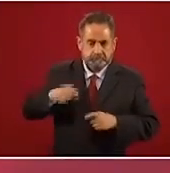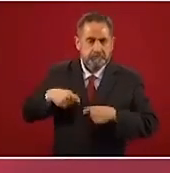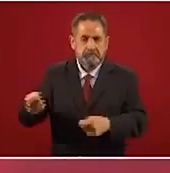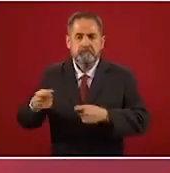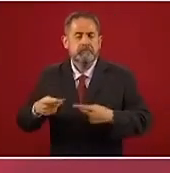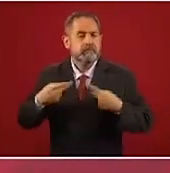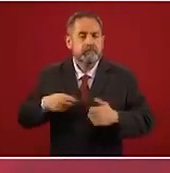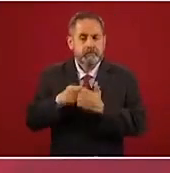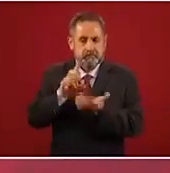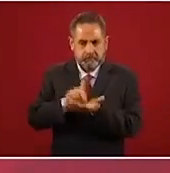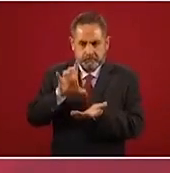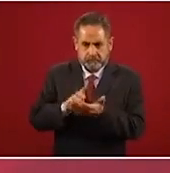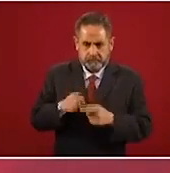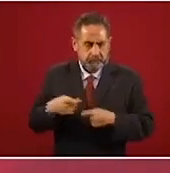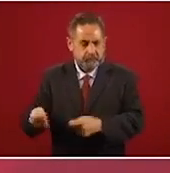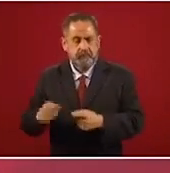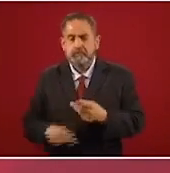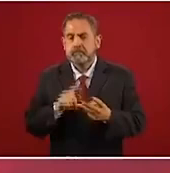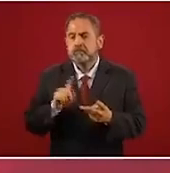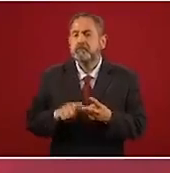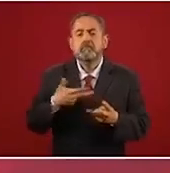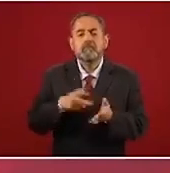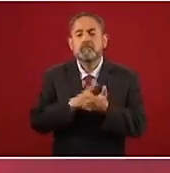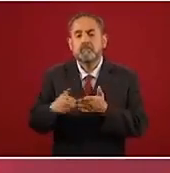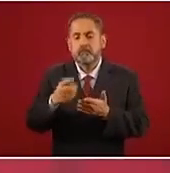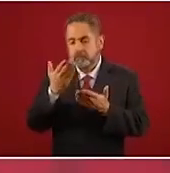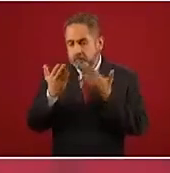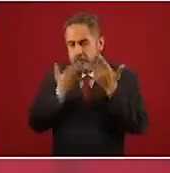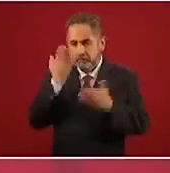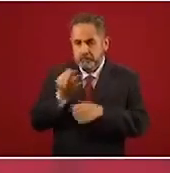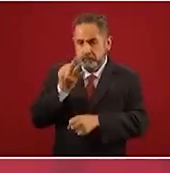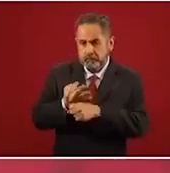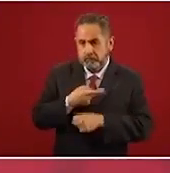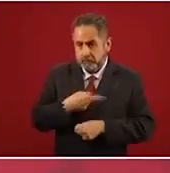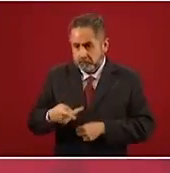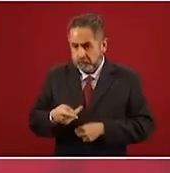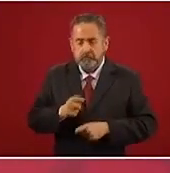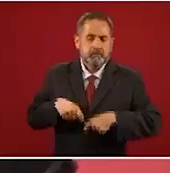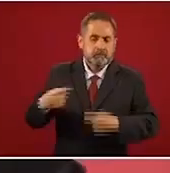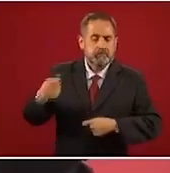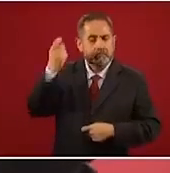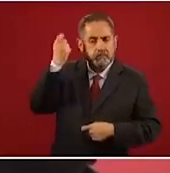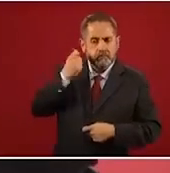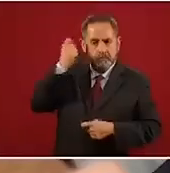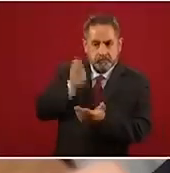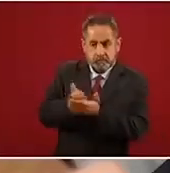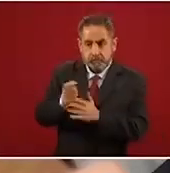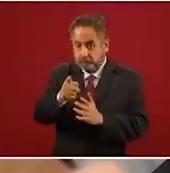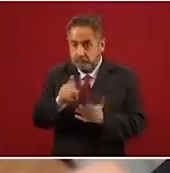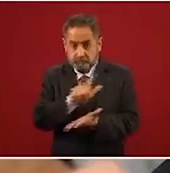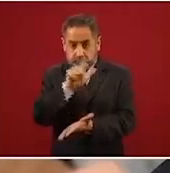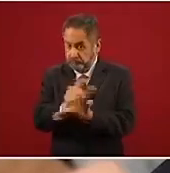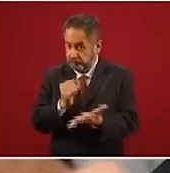con discapacidad y el derecho de estudiantes pobres a recibir una beca. ¿Pero sí va a ser